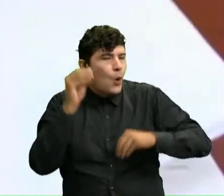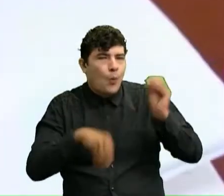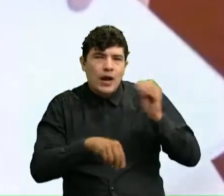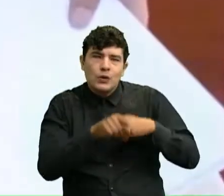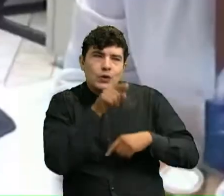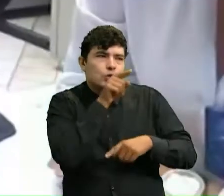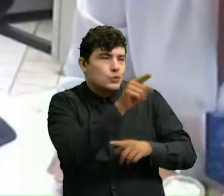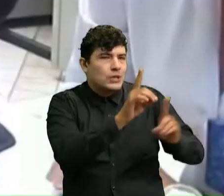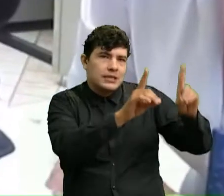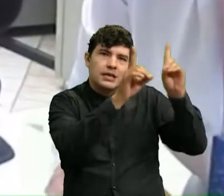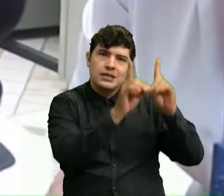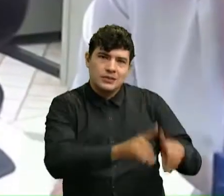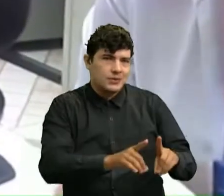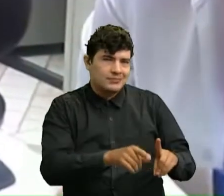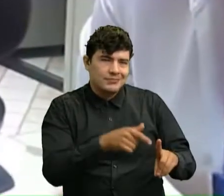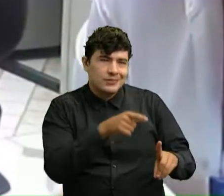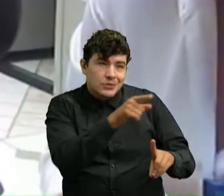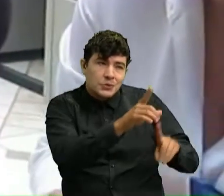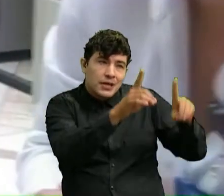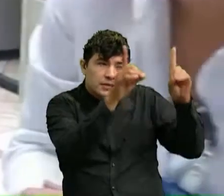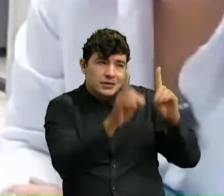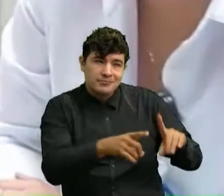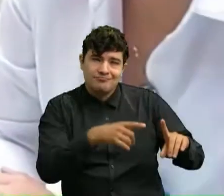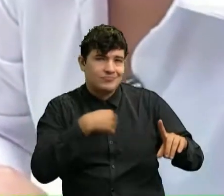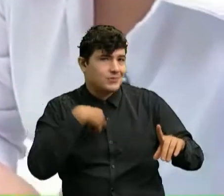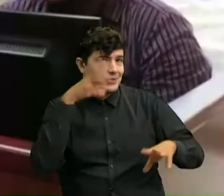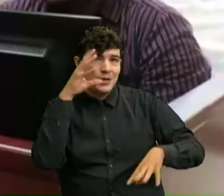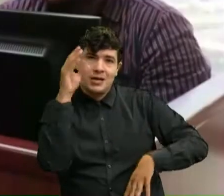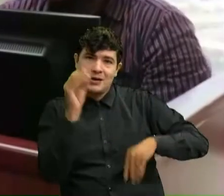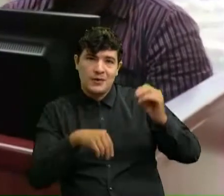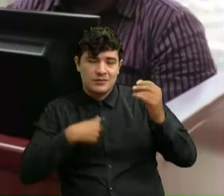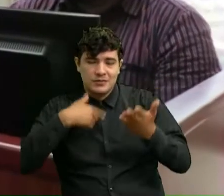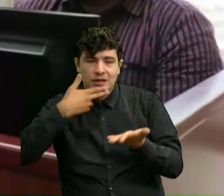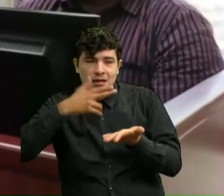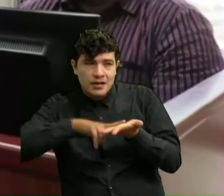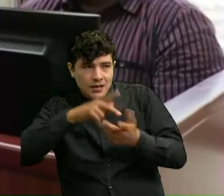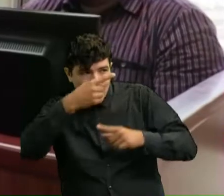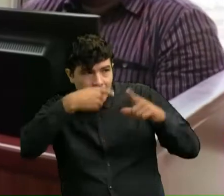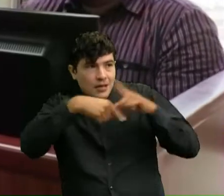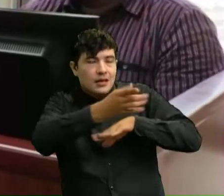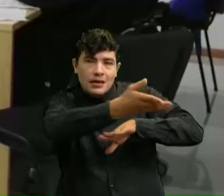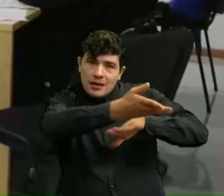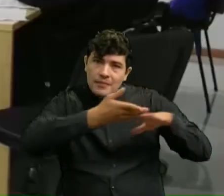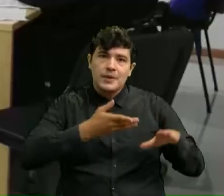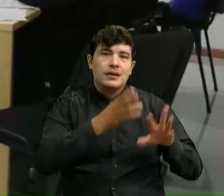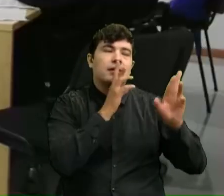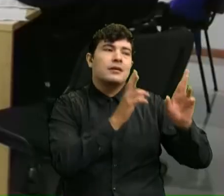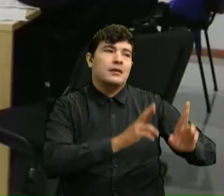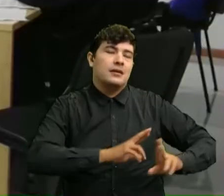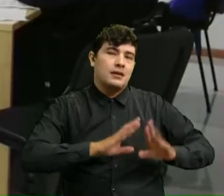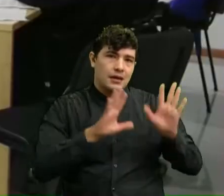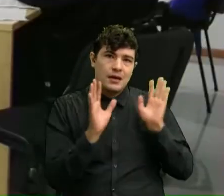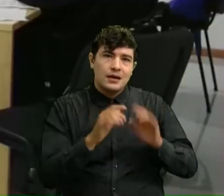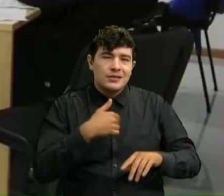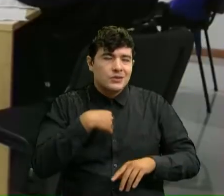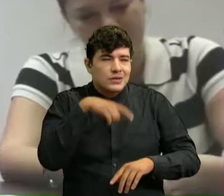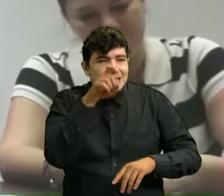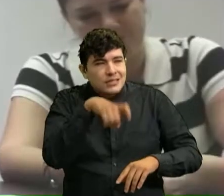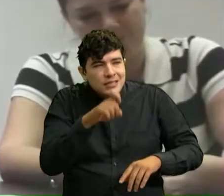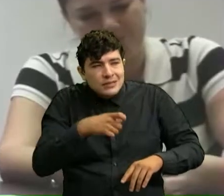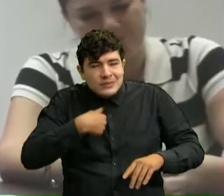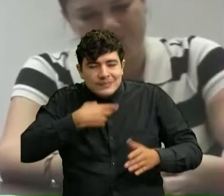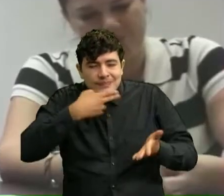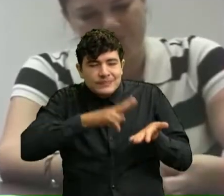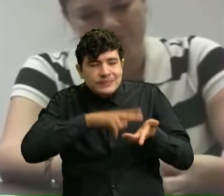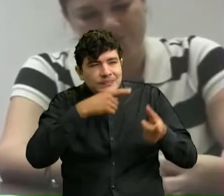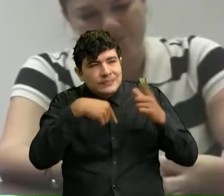emitida por esta, ya sea por un funcionario de alguna entidad pública, un juez o un magistrado, y que exista la necesidad de interponerse